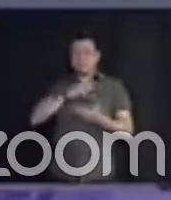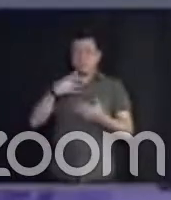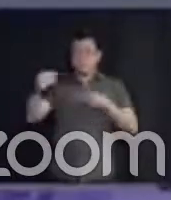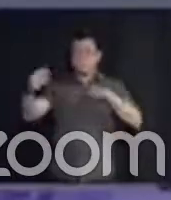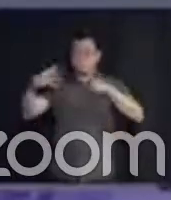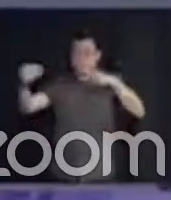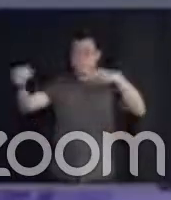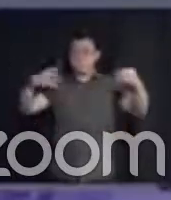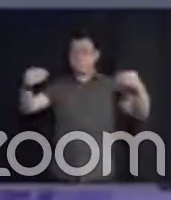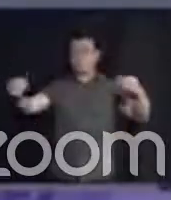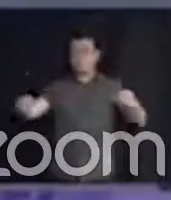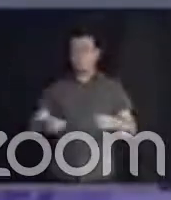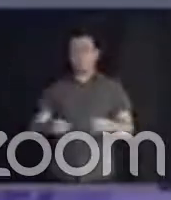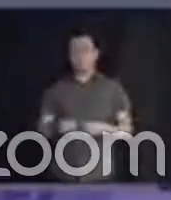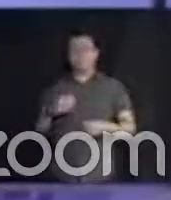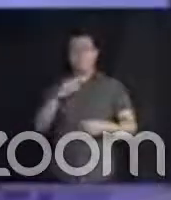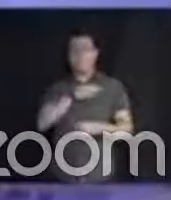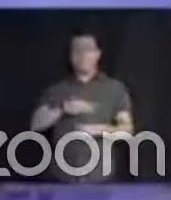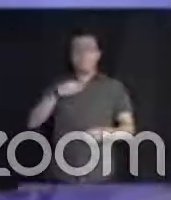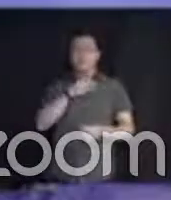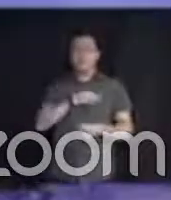enamoramiento porque contagia.